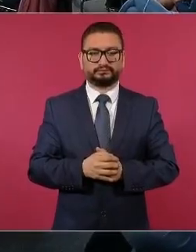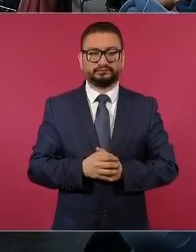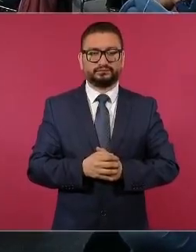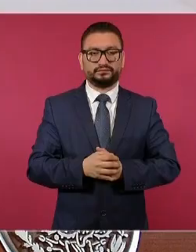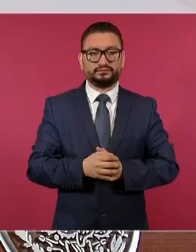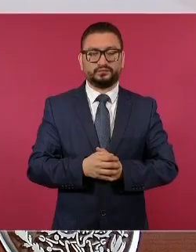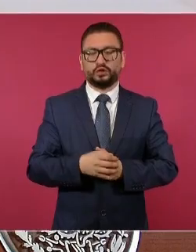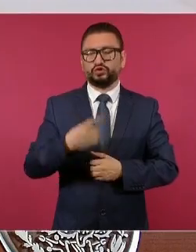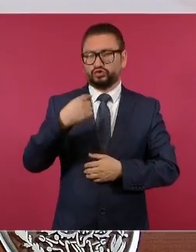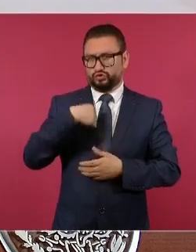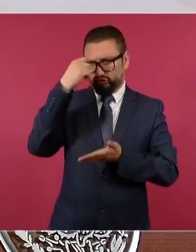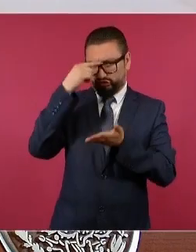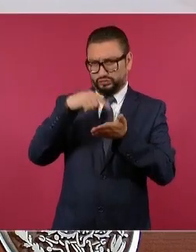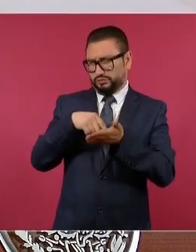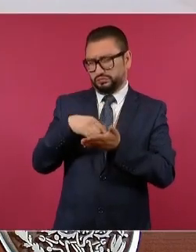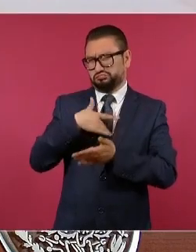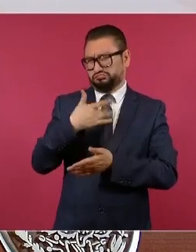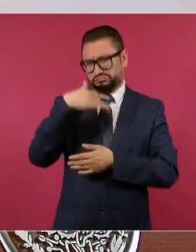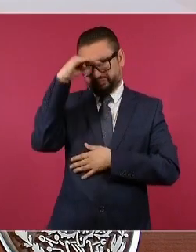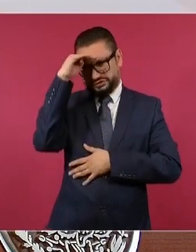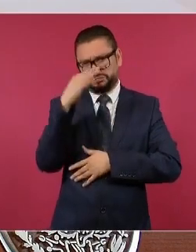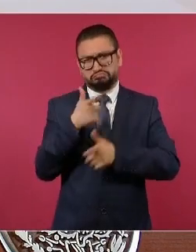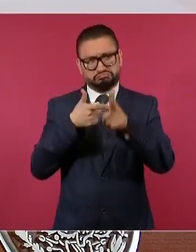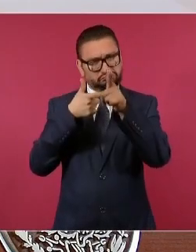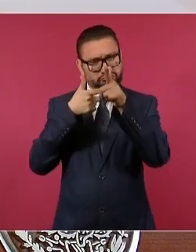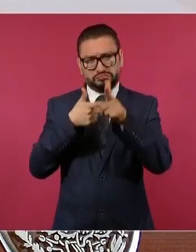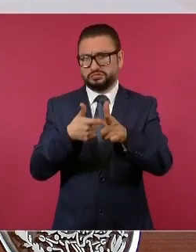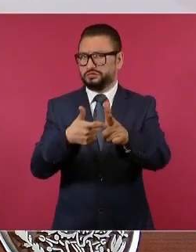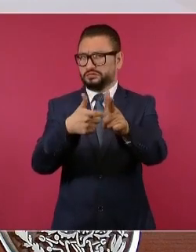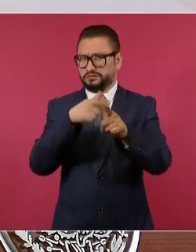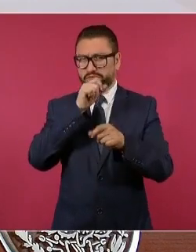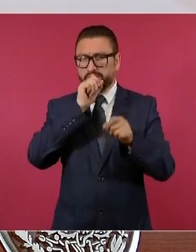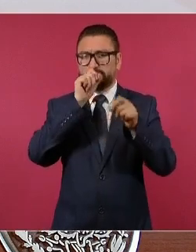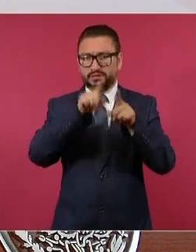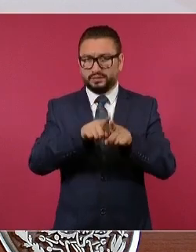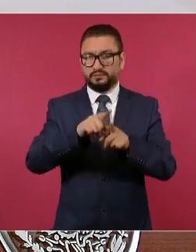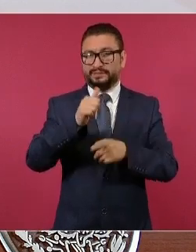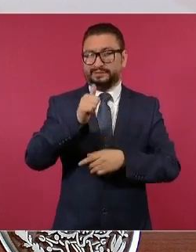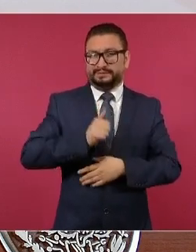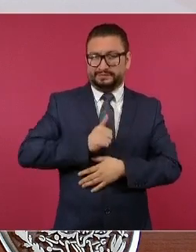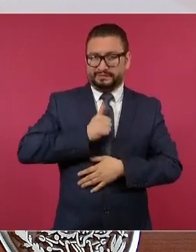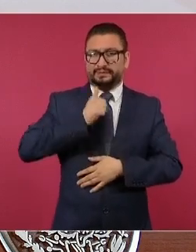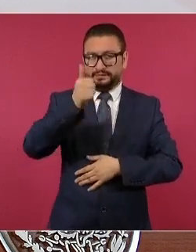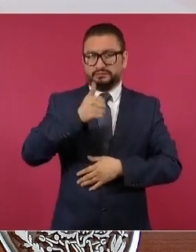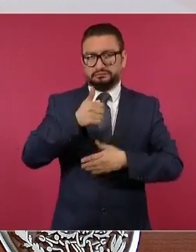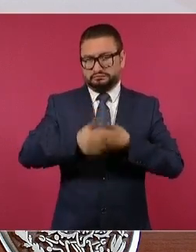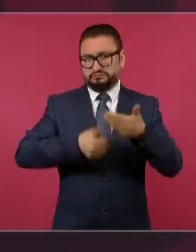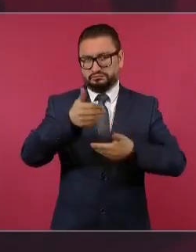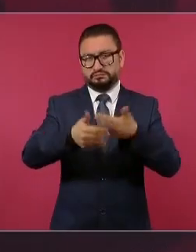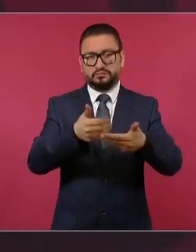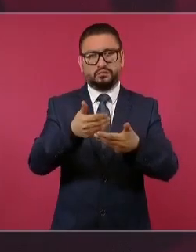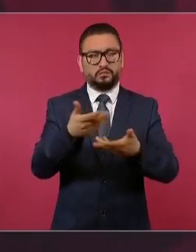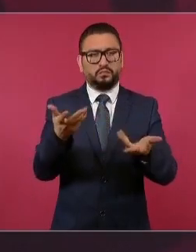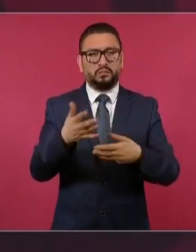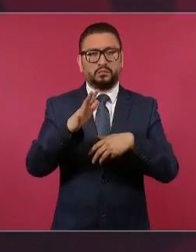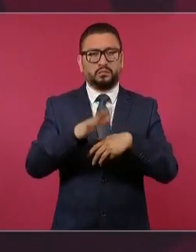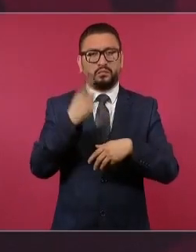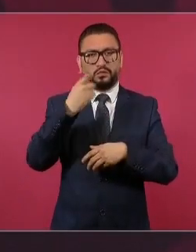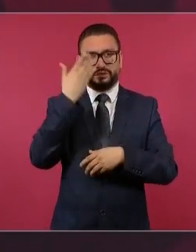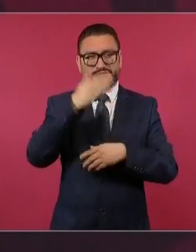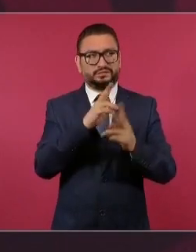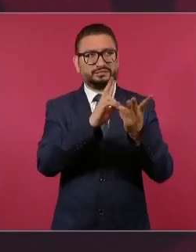va a haber continuidad y se va a seguir aprovechando la